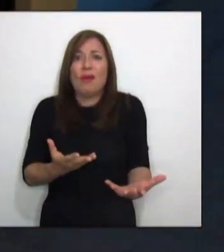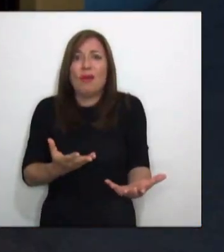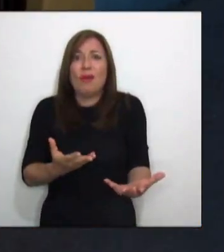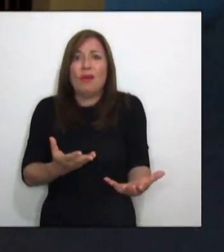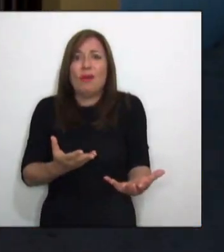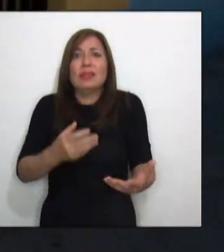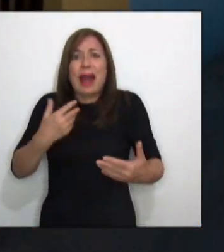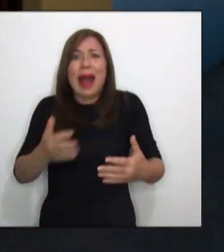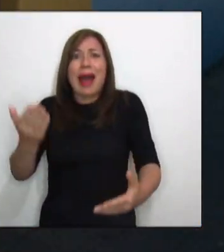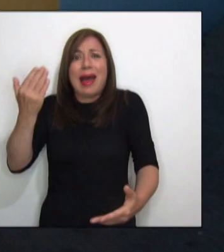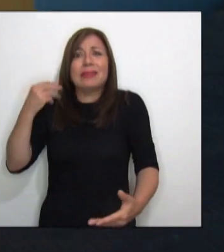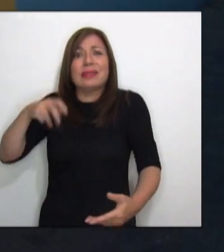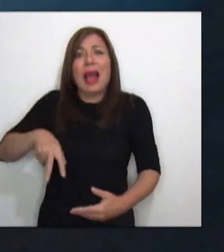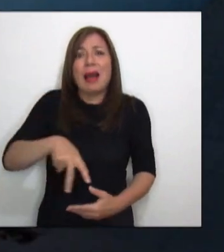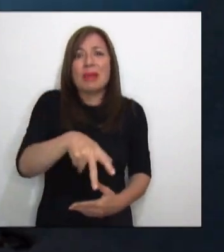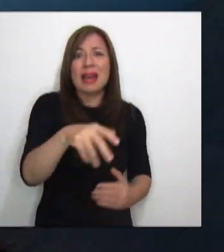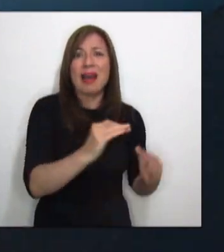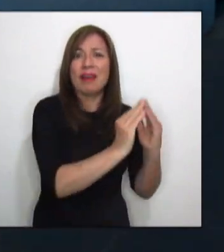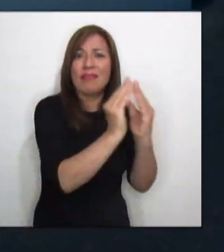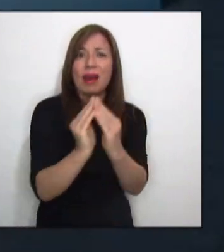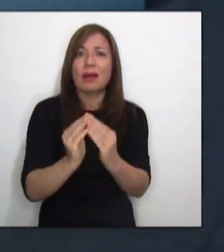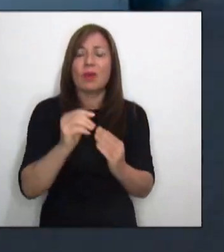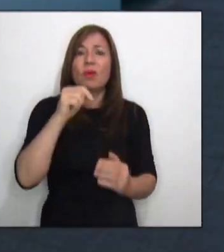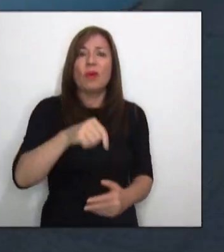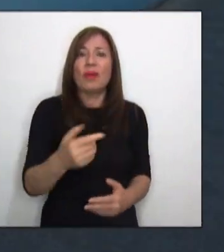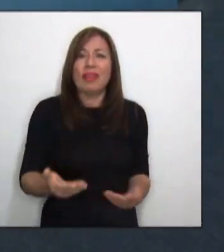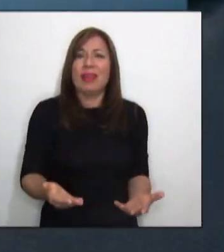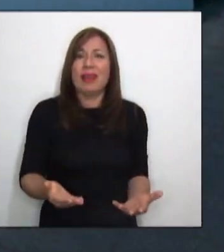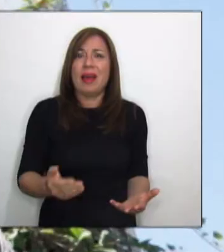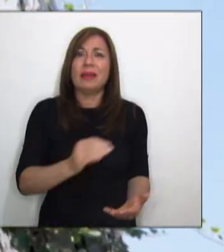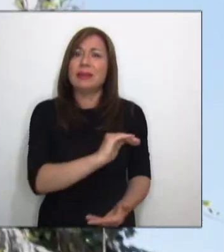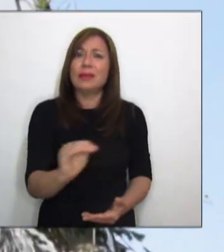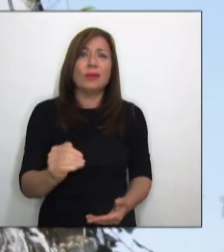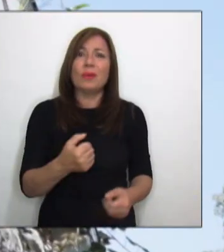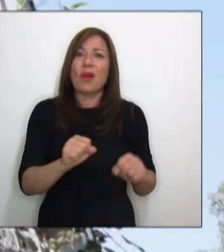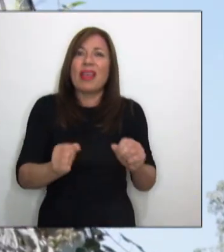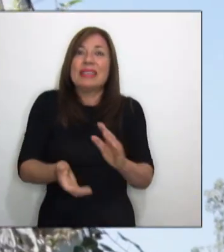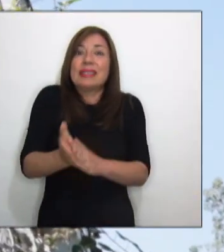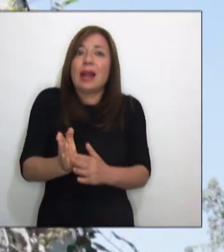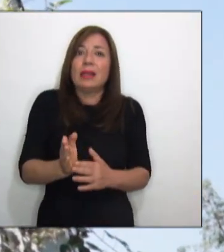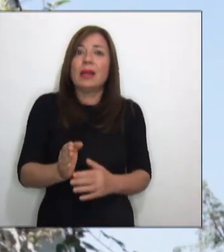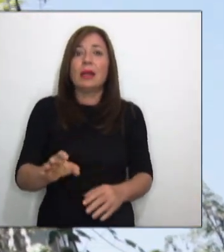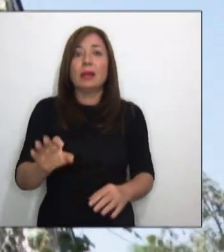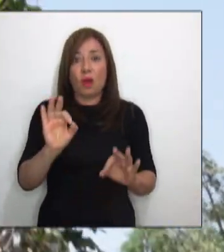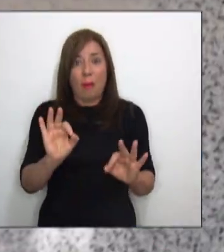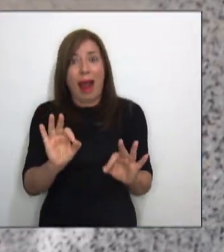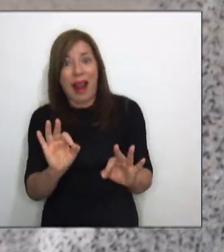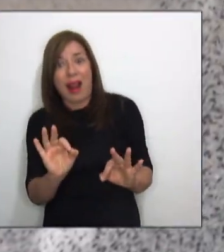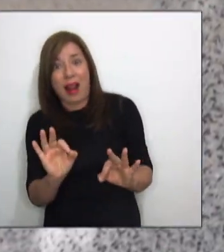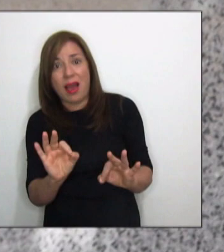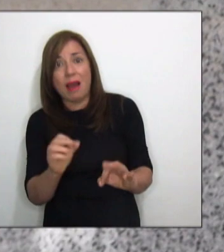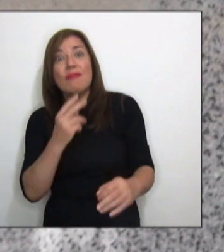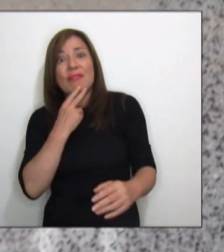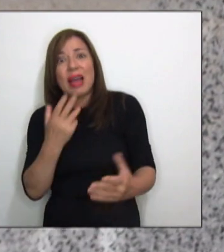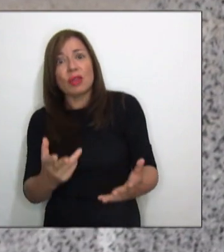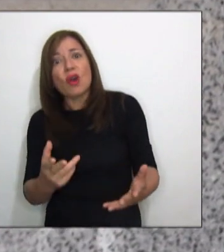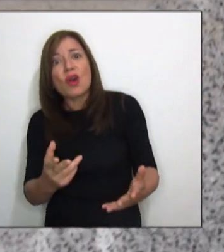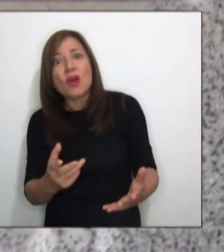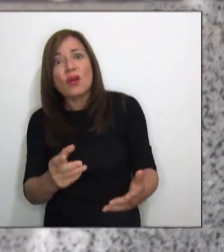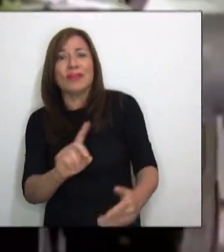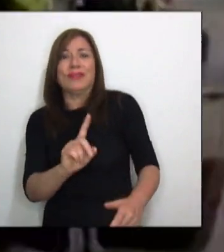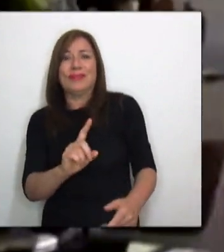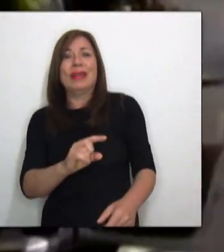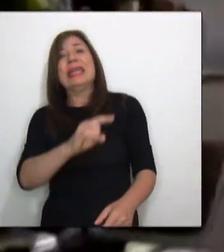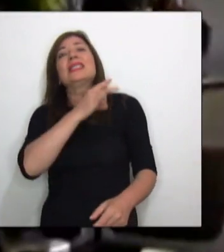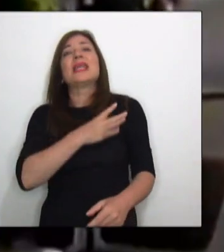jugaba y caminaba en los barrios, hoy día ya no... Los niños ya no pueden salir. Y no es normal lo que estamos